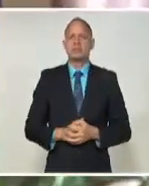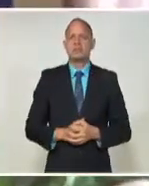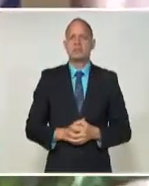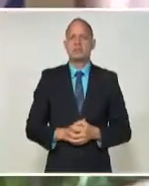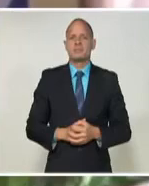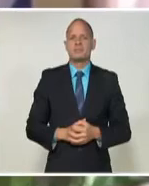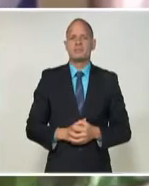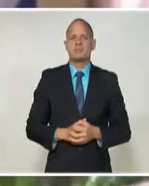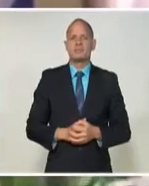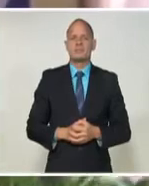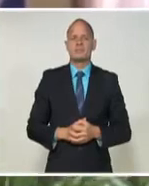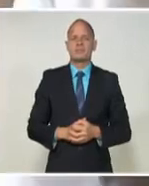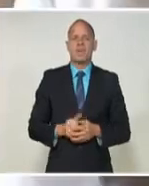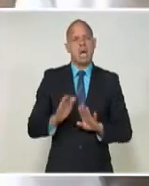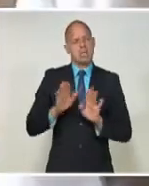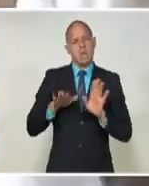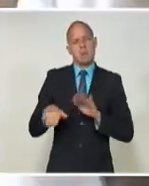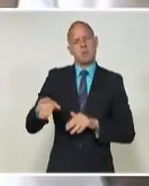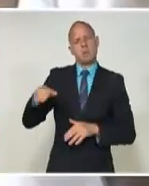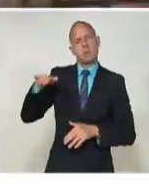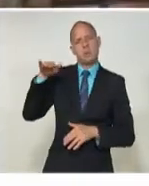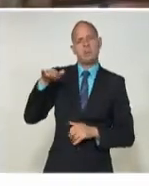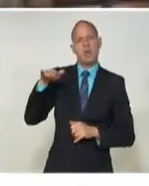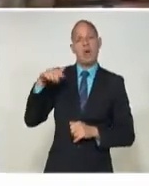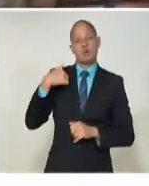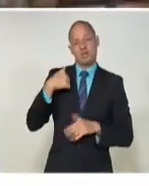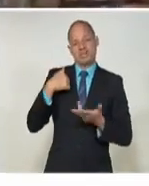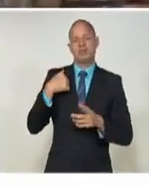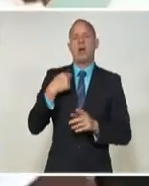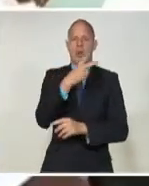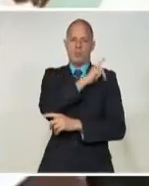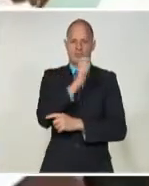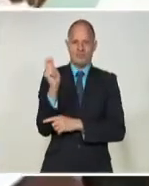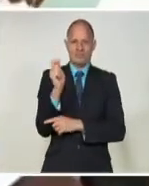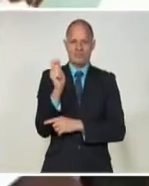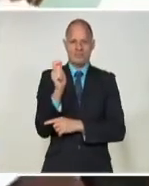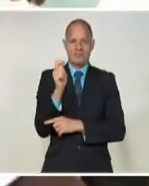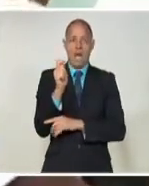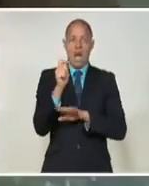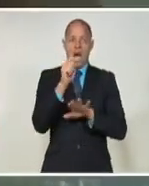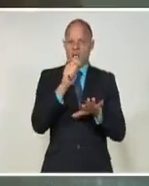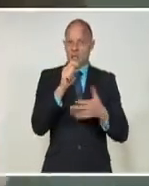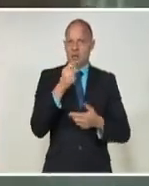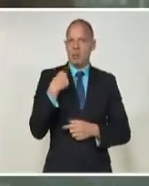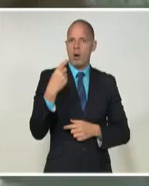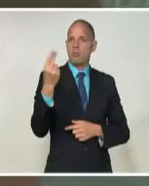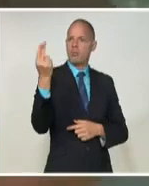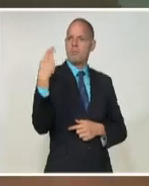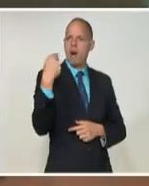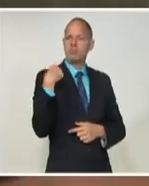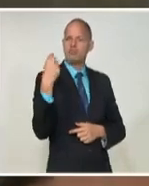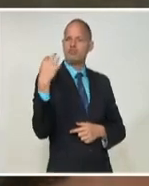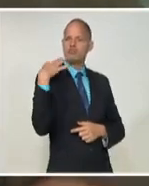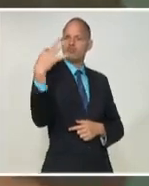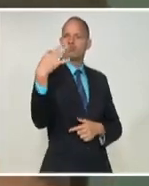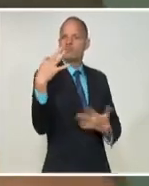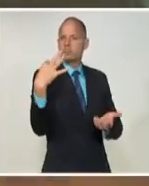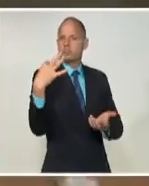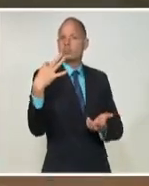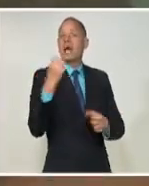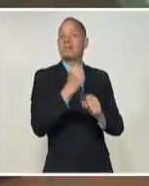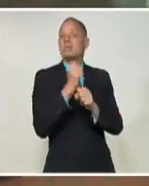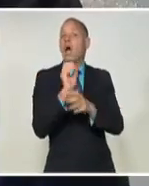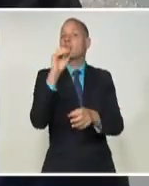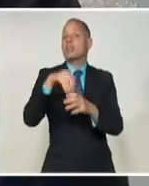Ya era profesor cuando Capote aceptó el que quizás sea el desafío más grande de su vida y no olvida las raíces de aquella